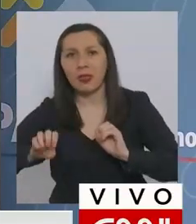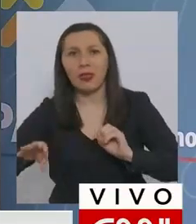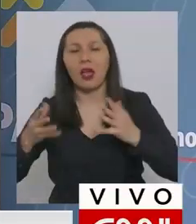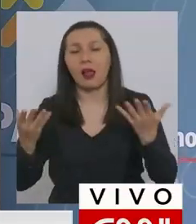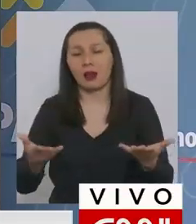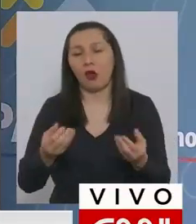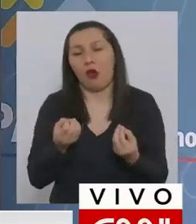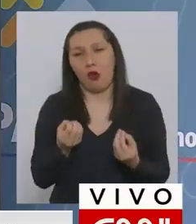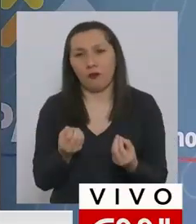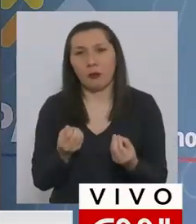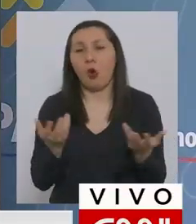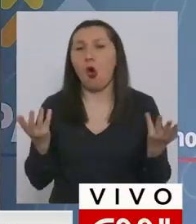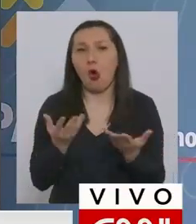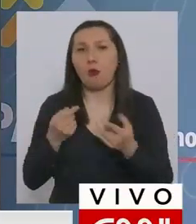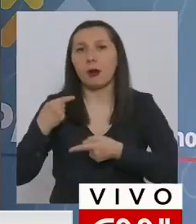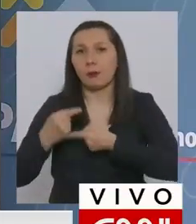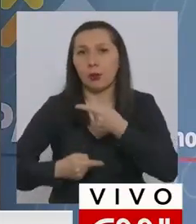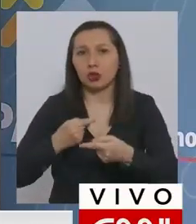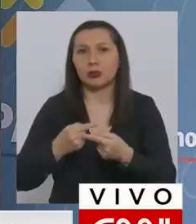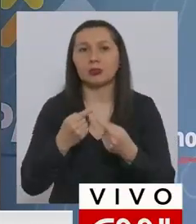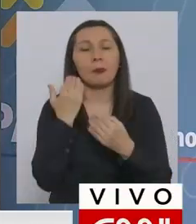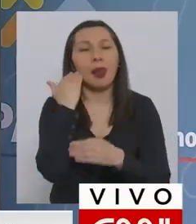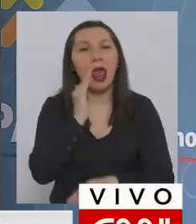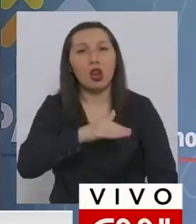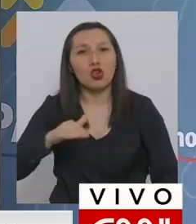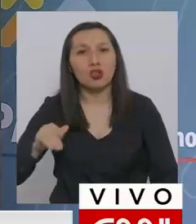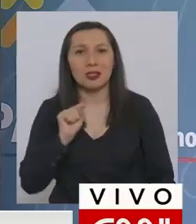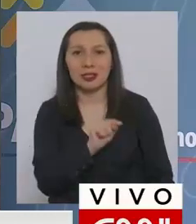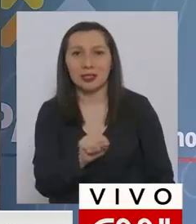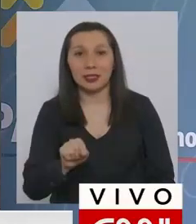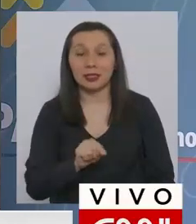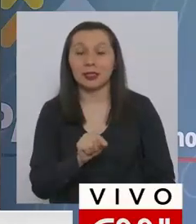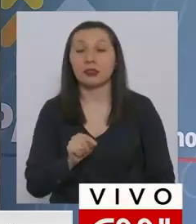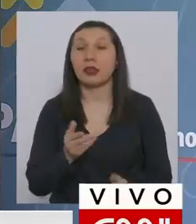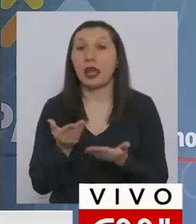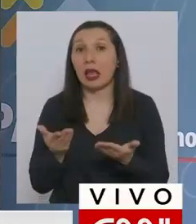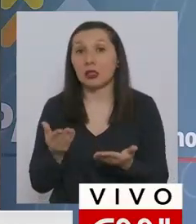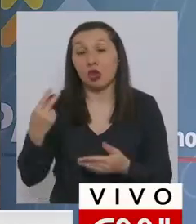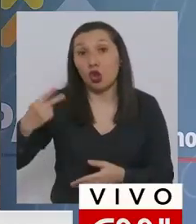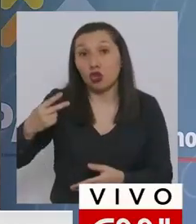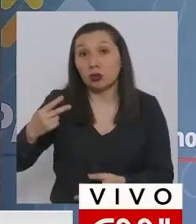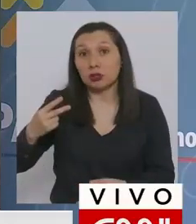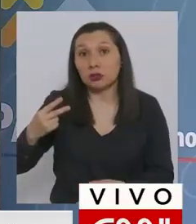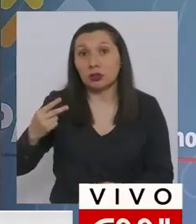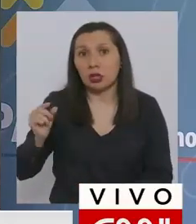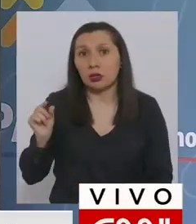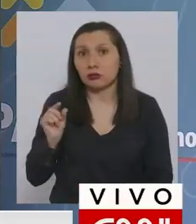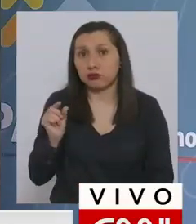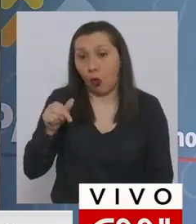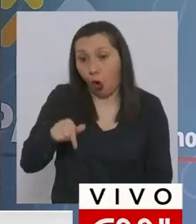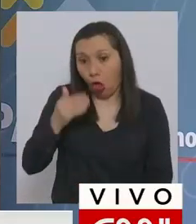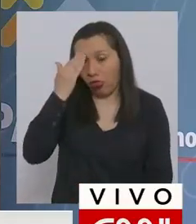comenzar? ¿Dónde y cómo va a funcionar? ¿Cuál es la logística? Muchas gracias.